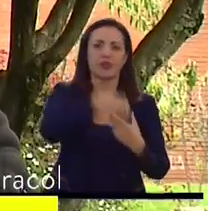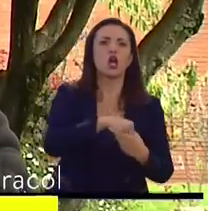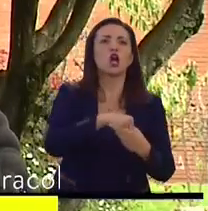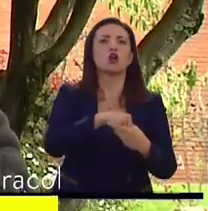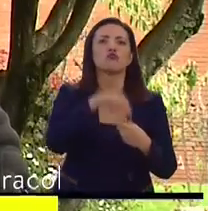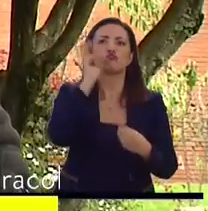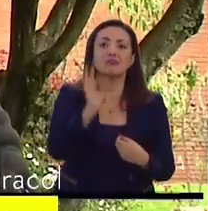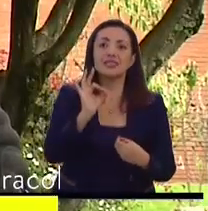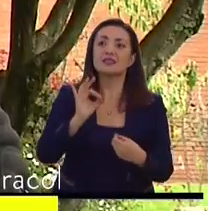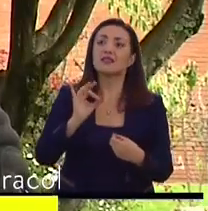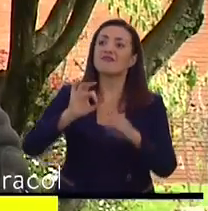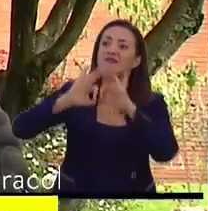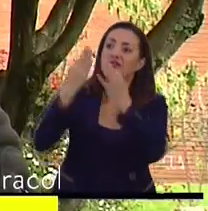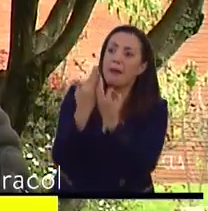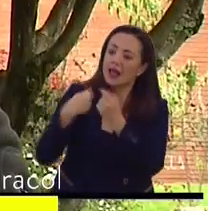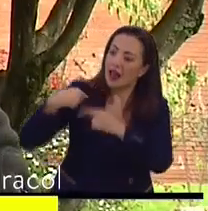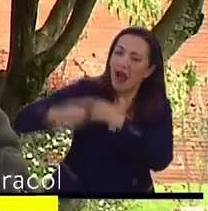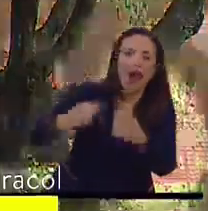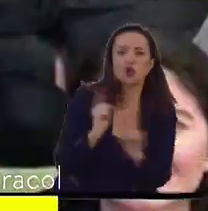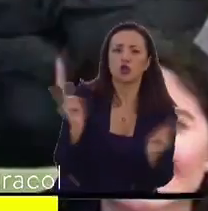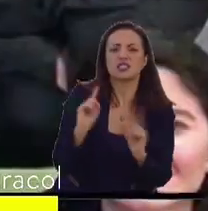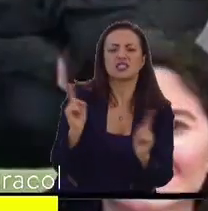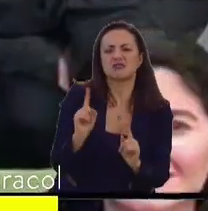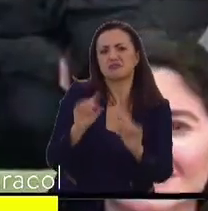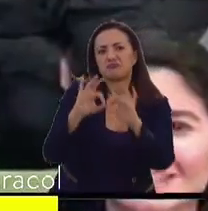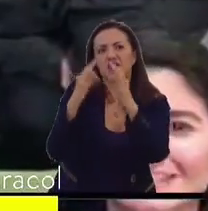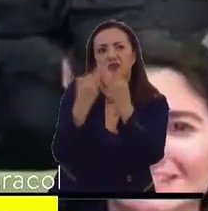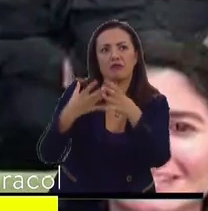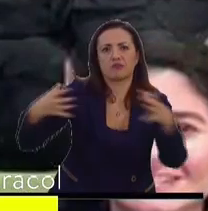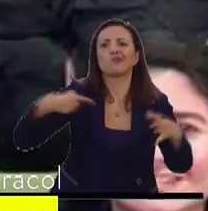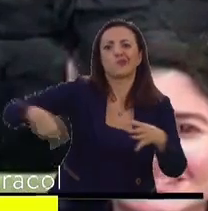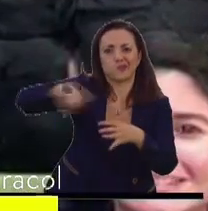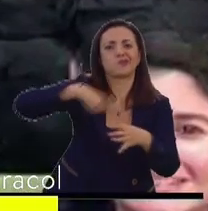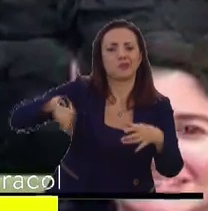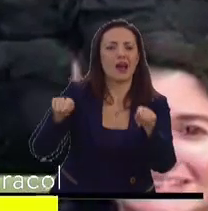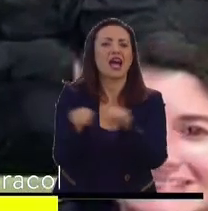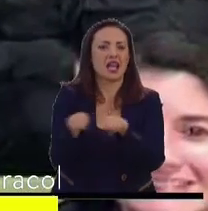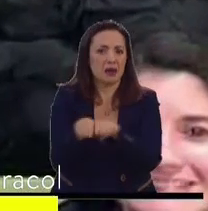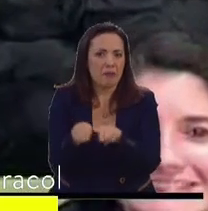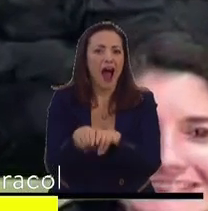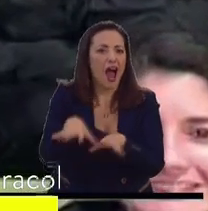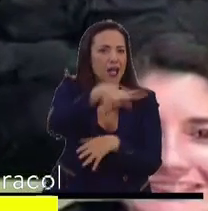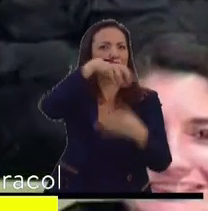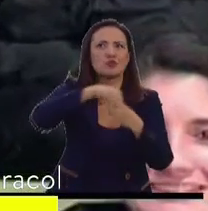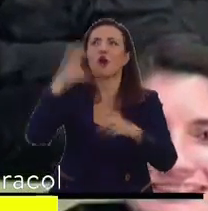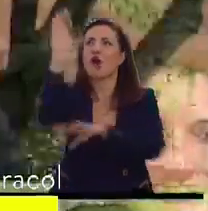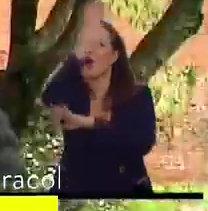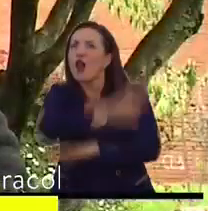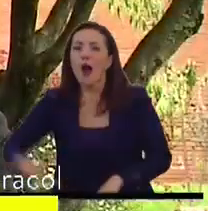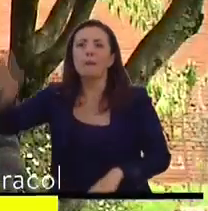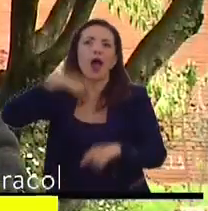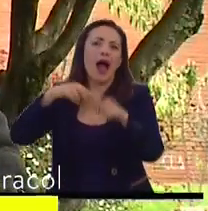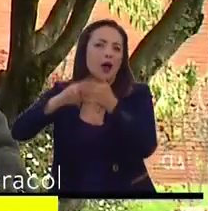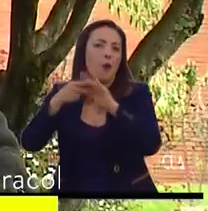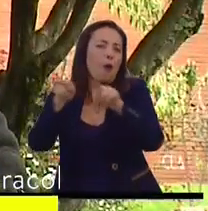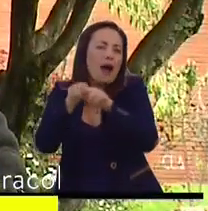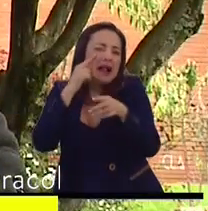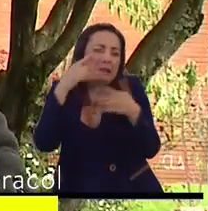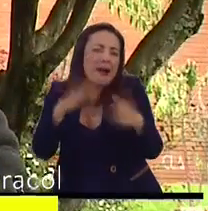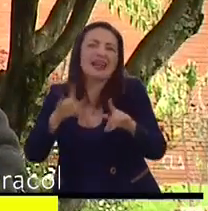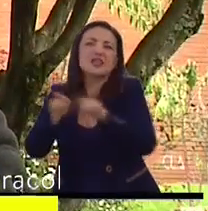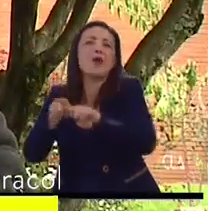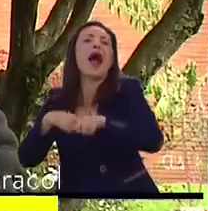sí una familia extensa. Tengo hermanos por todo el país. Se puede